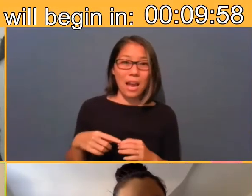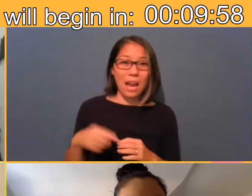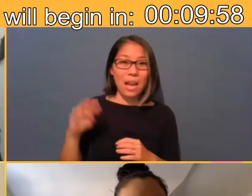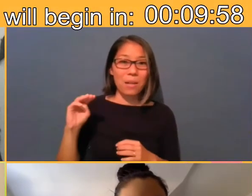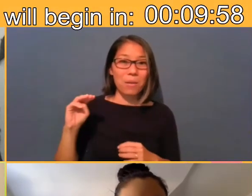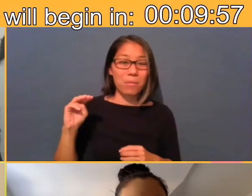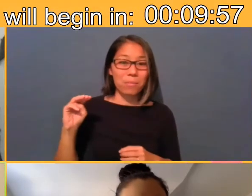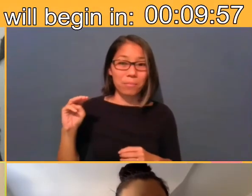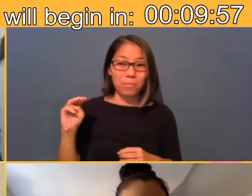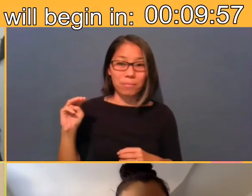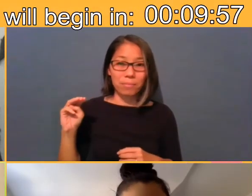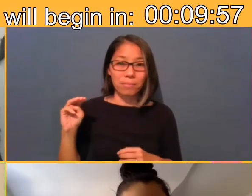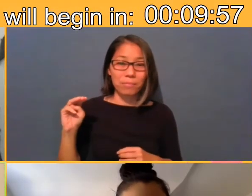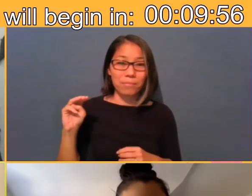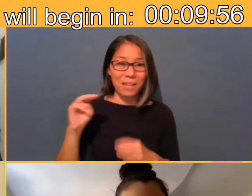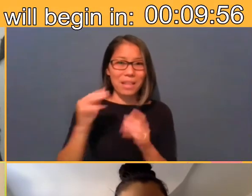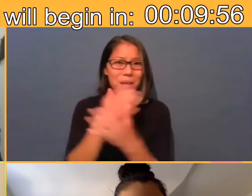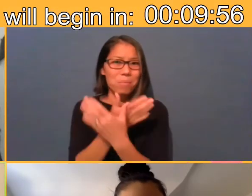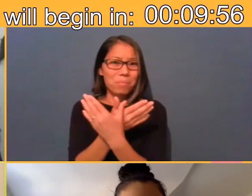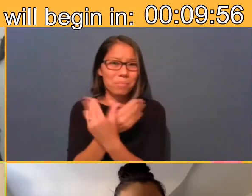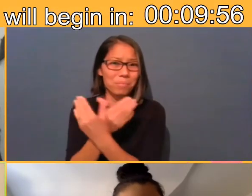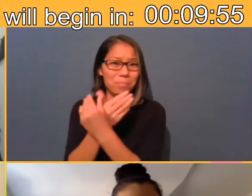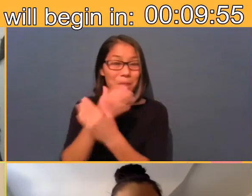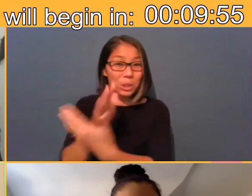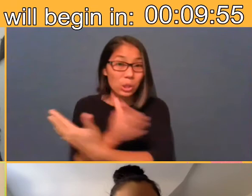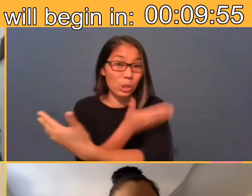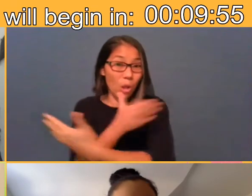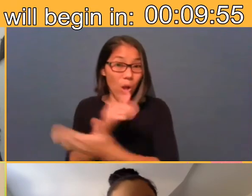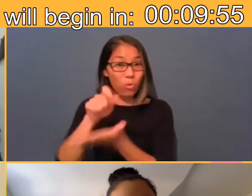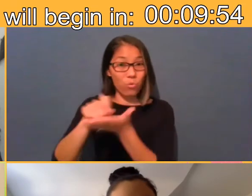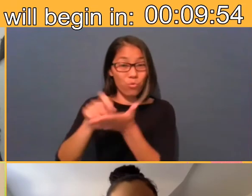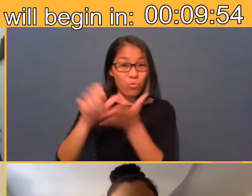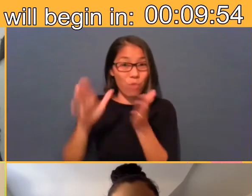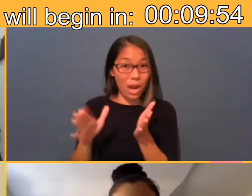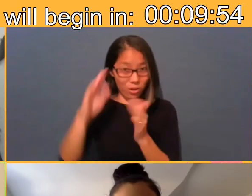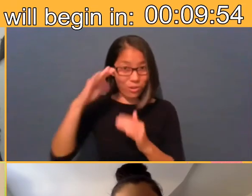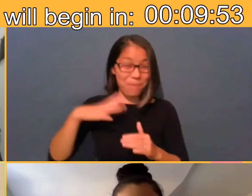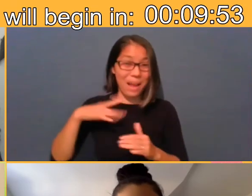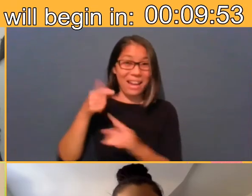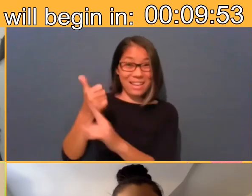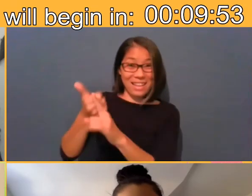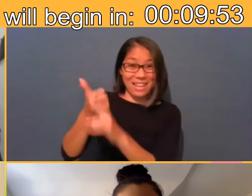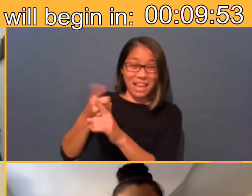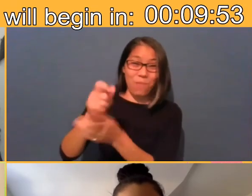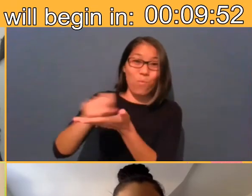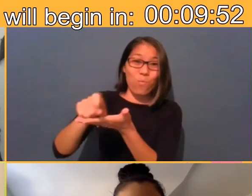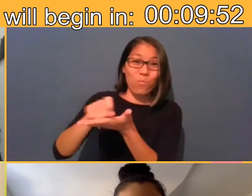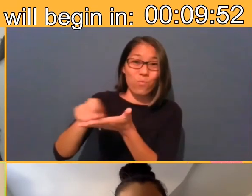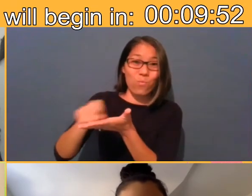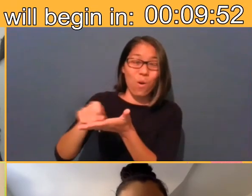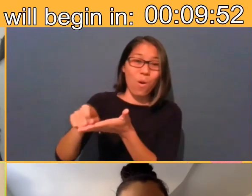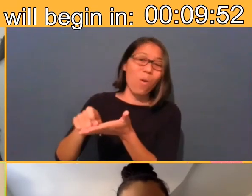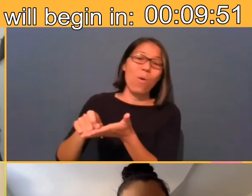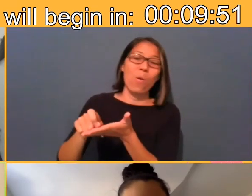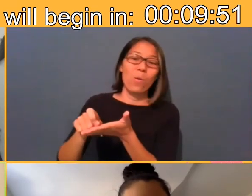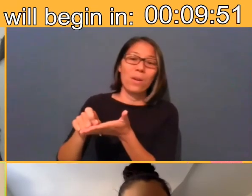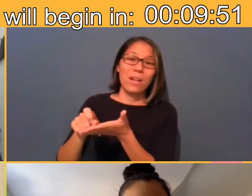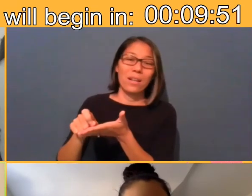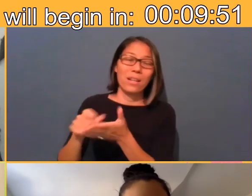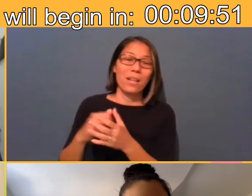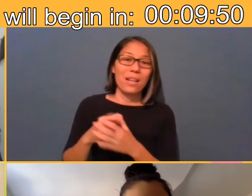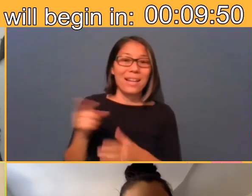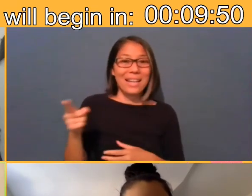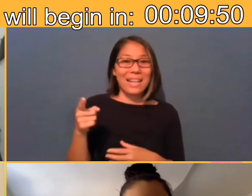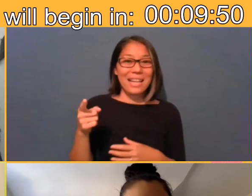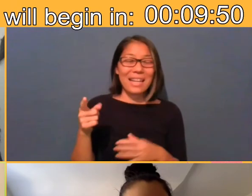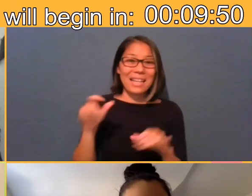Mariposa Rebelde, I'm calling it the Mariposa Rebelde song, is a piece that he composed, you know, and sang